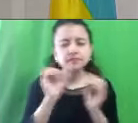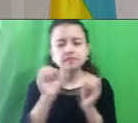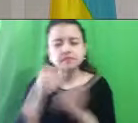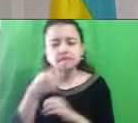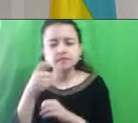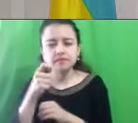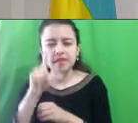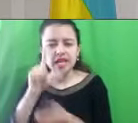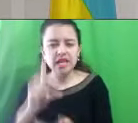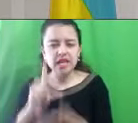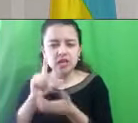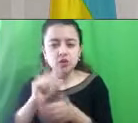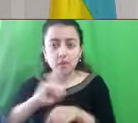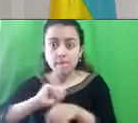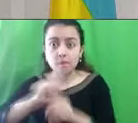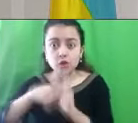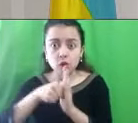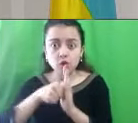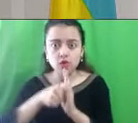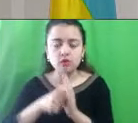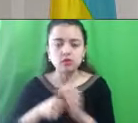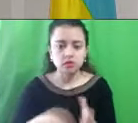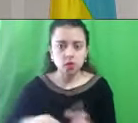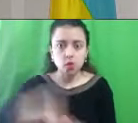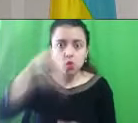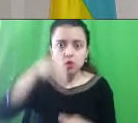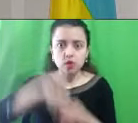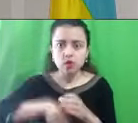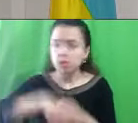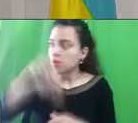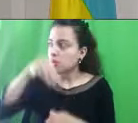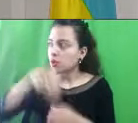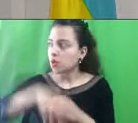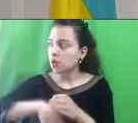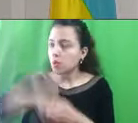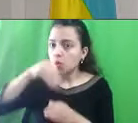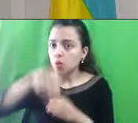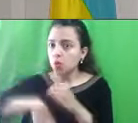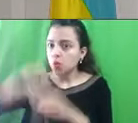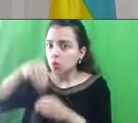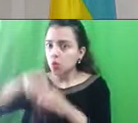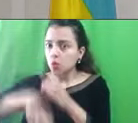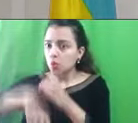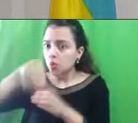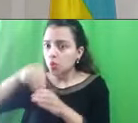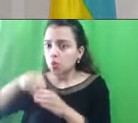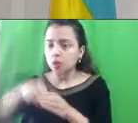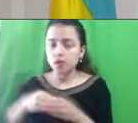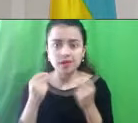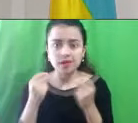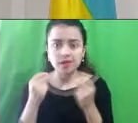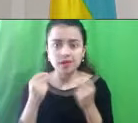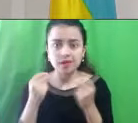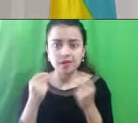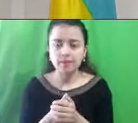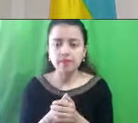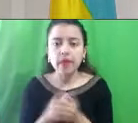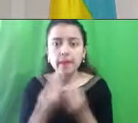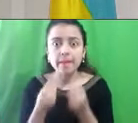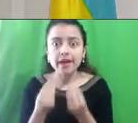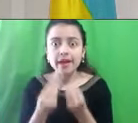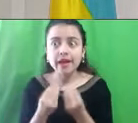y que la empresa Aguas de Facatativá esté preparada para asumir una contingencia de escasez de agua o de algún periodo de